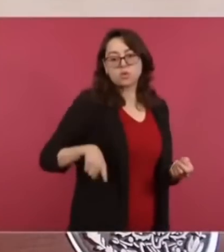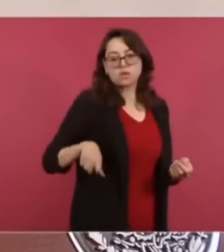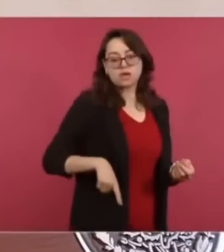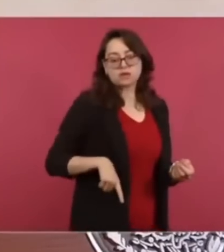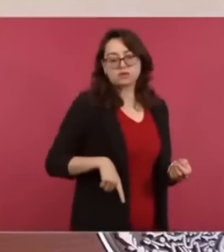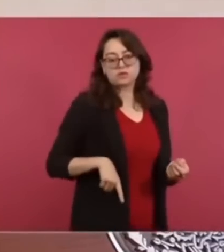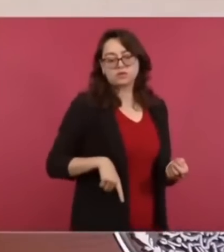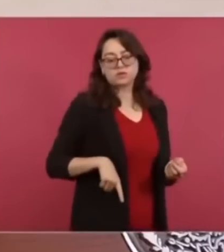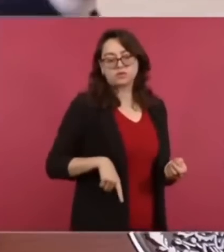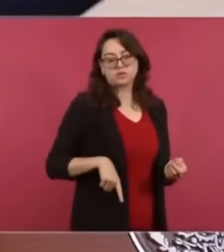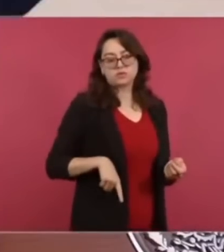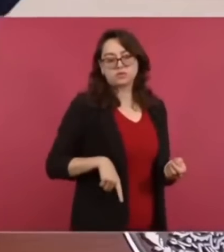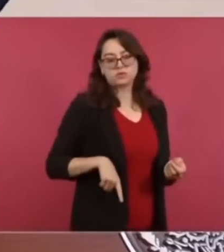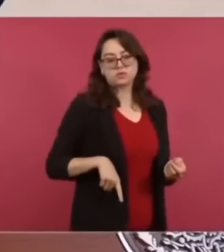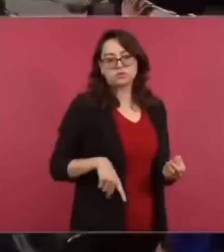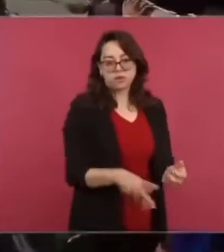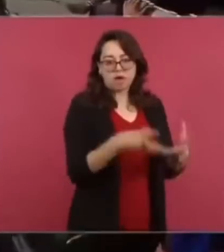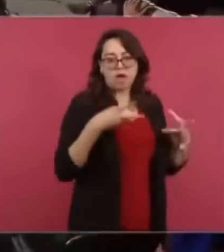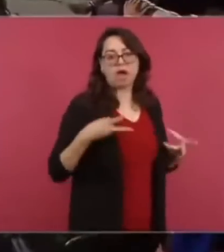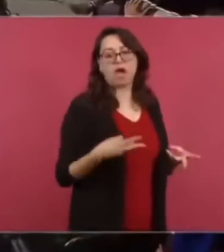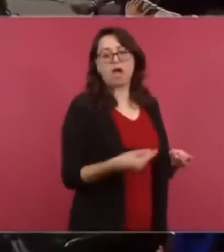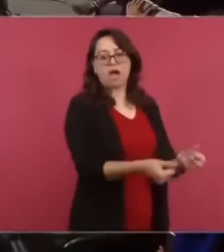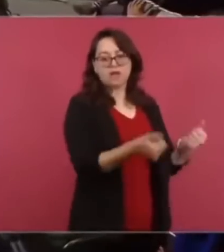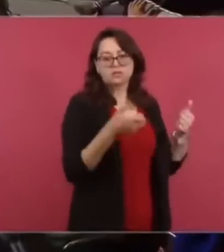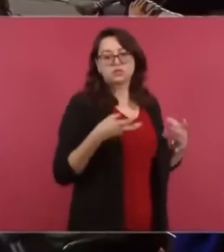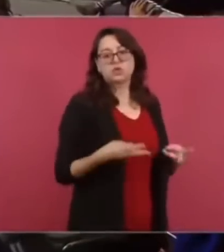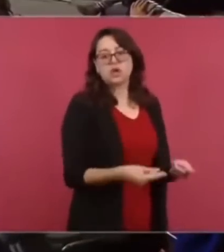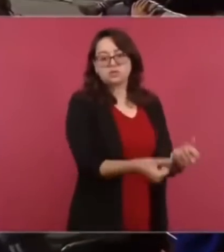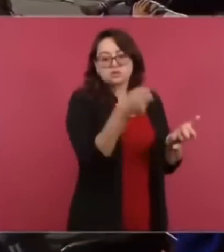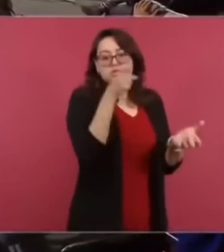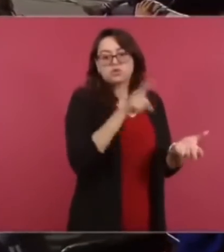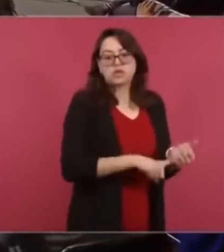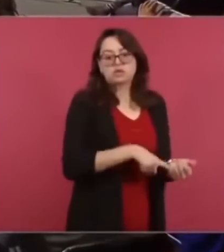Todo el presupuesto era para los que trabajaban en el gobierno.